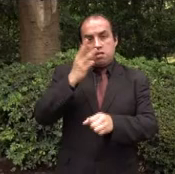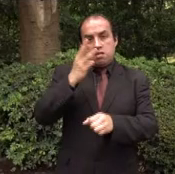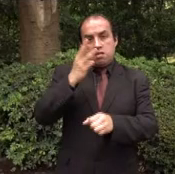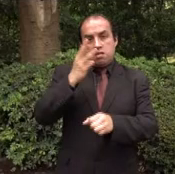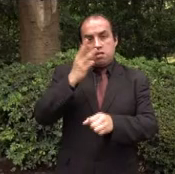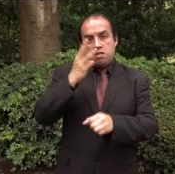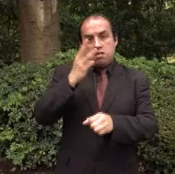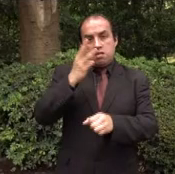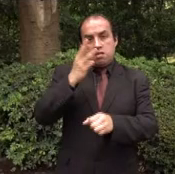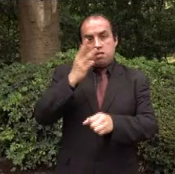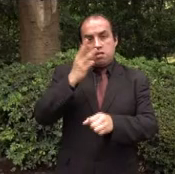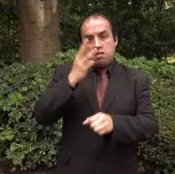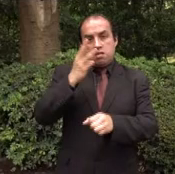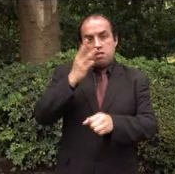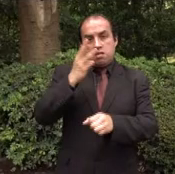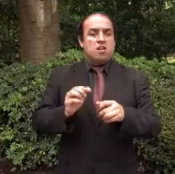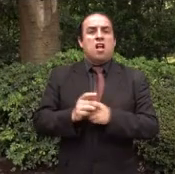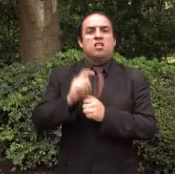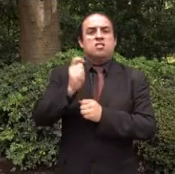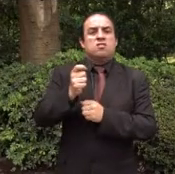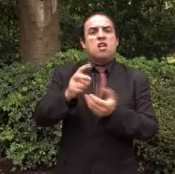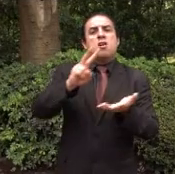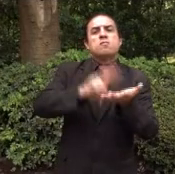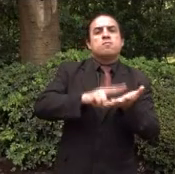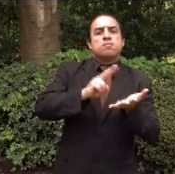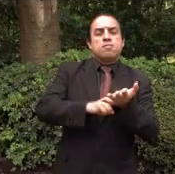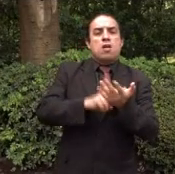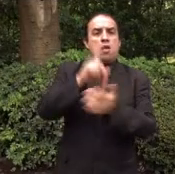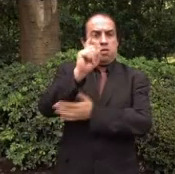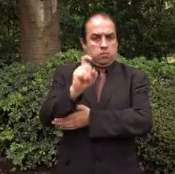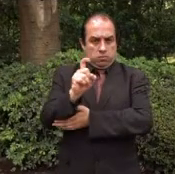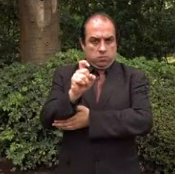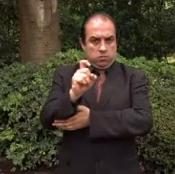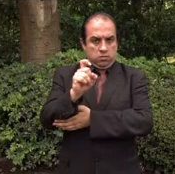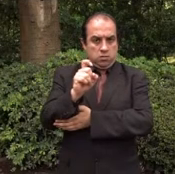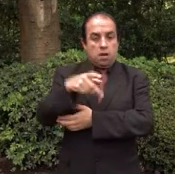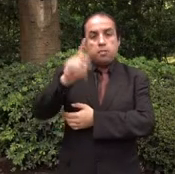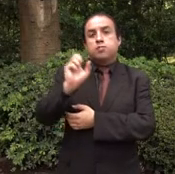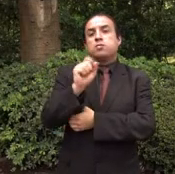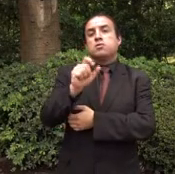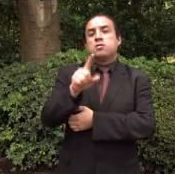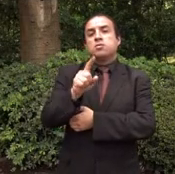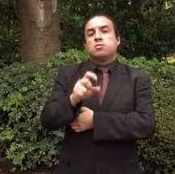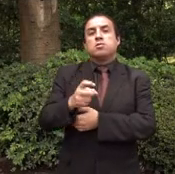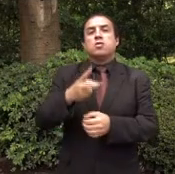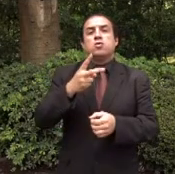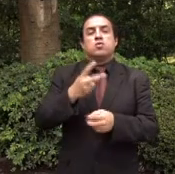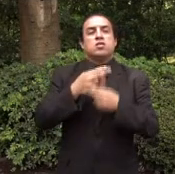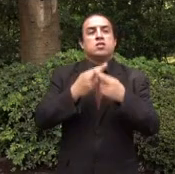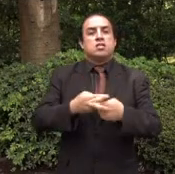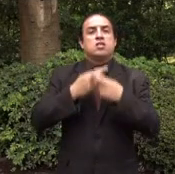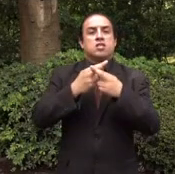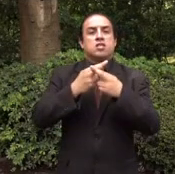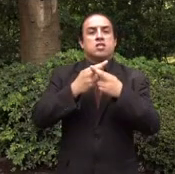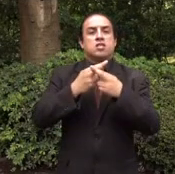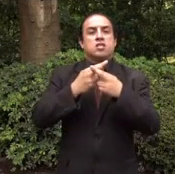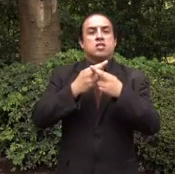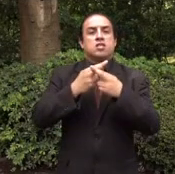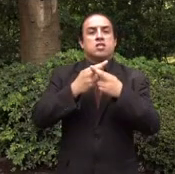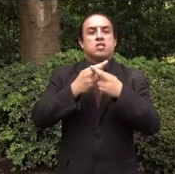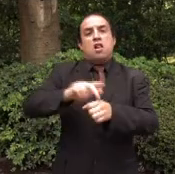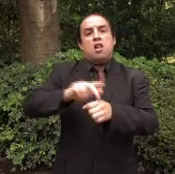en términos de su valor hídrico, pero también una enorme riqueza en términos de su valor